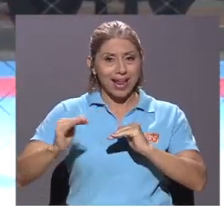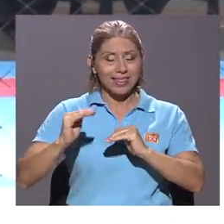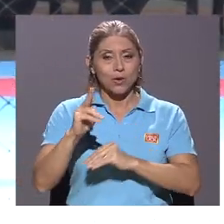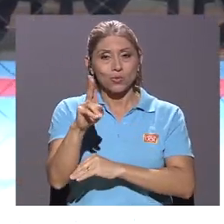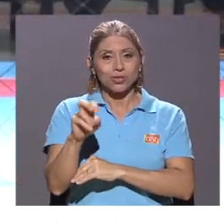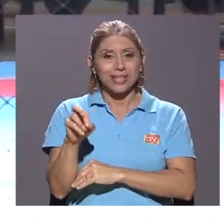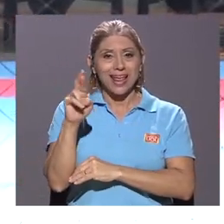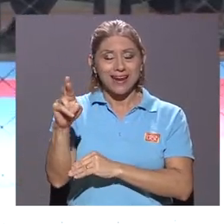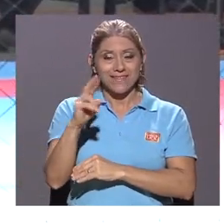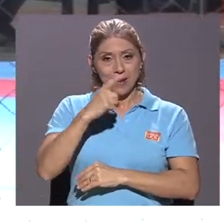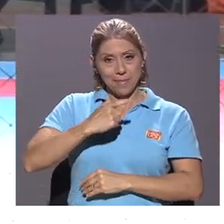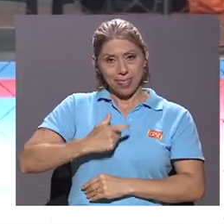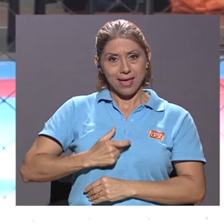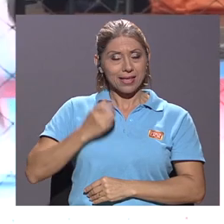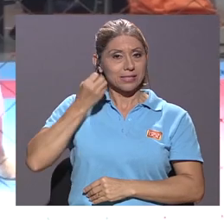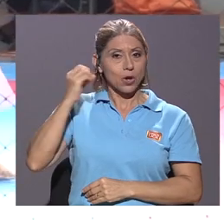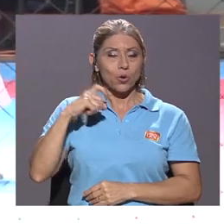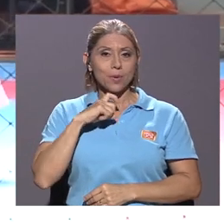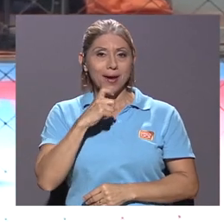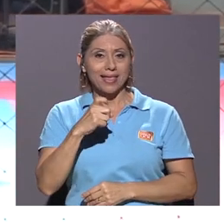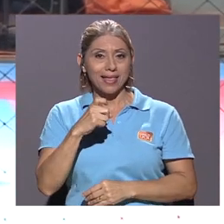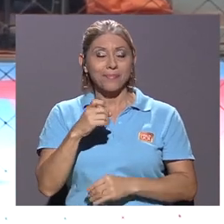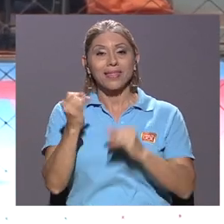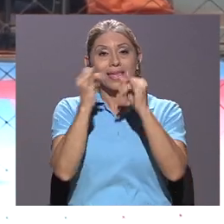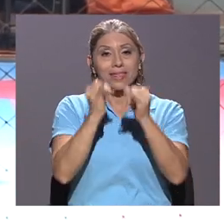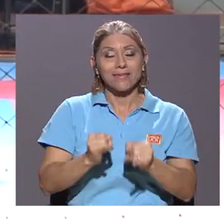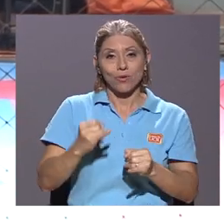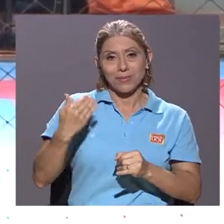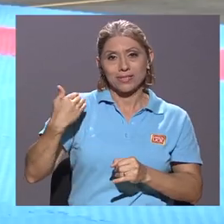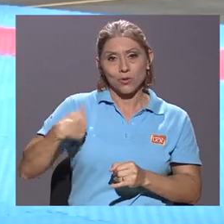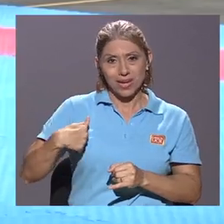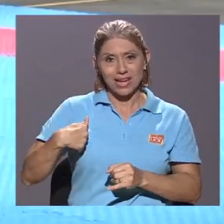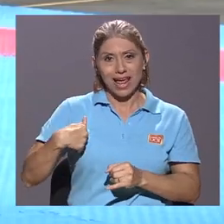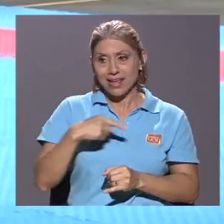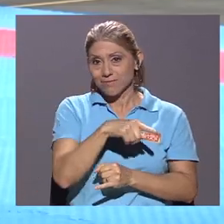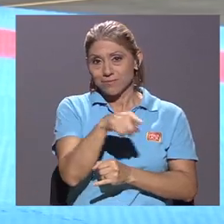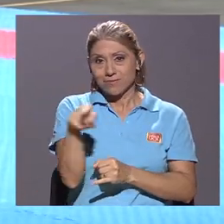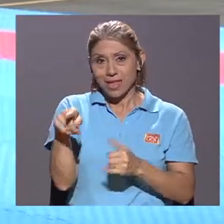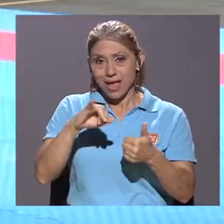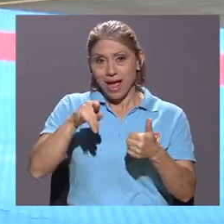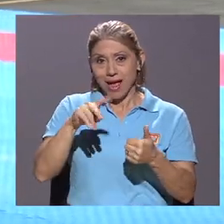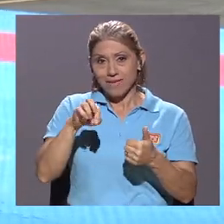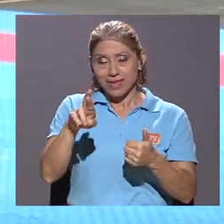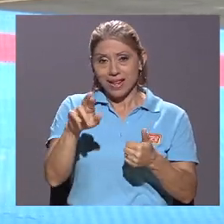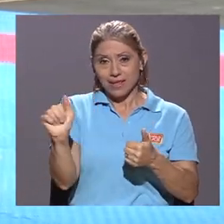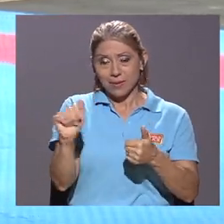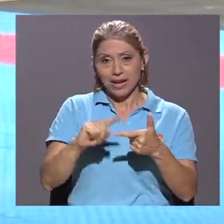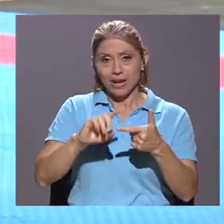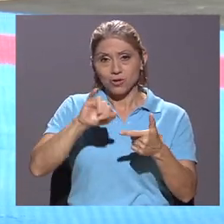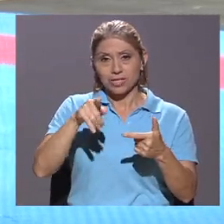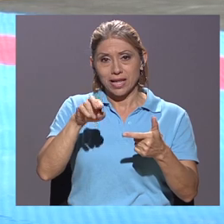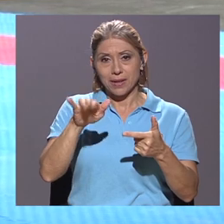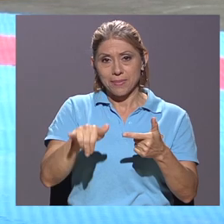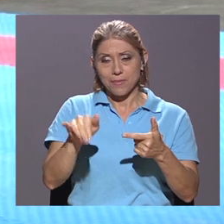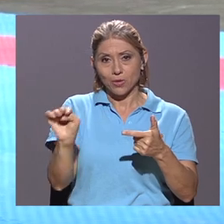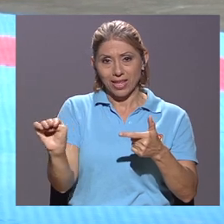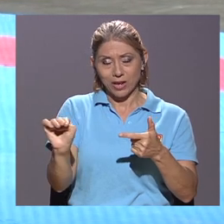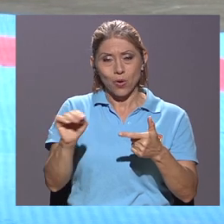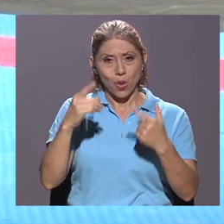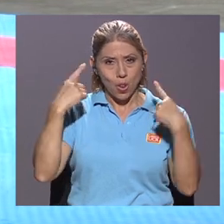medallas de oro y plata y en la categoría individual masculina los competidores javier altamirano y jermaine montero alcanzaron